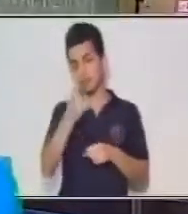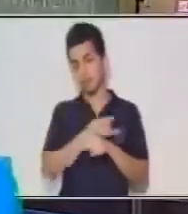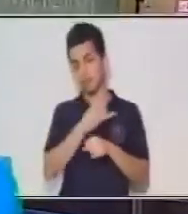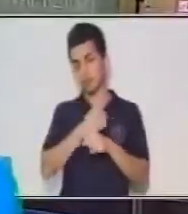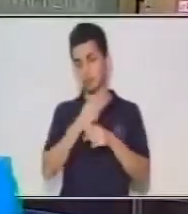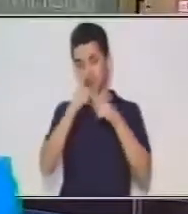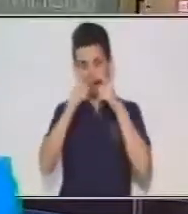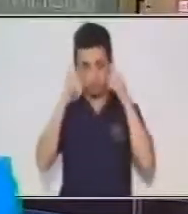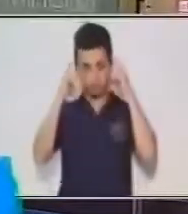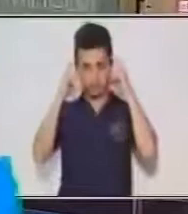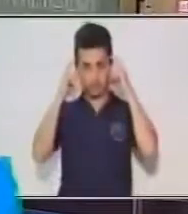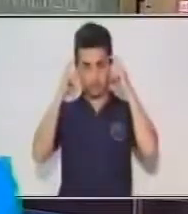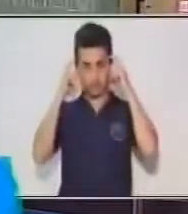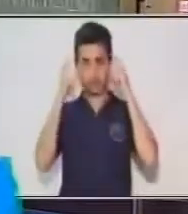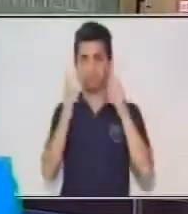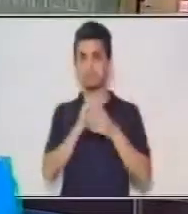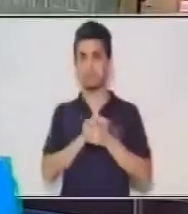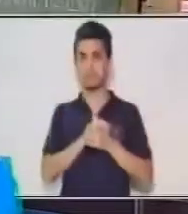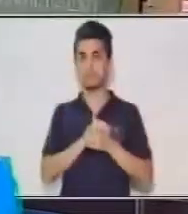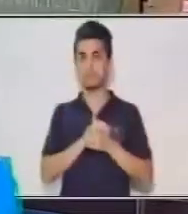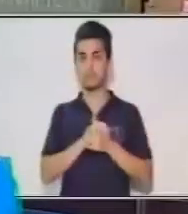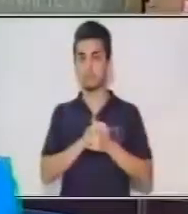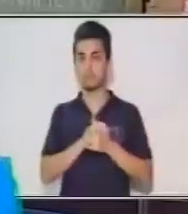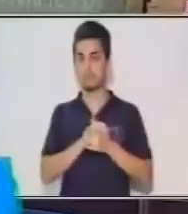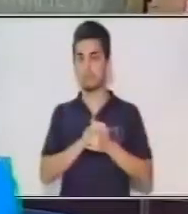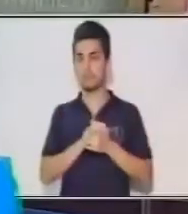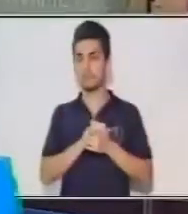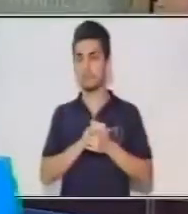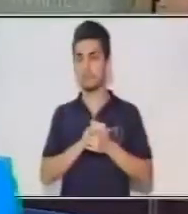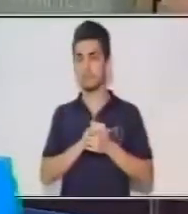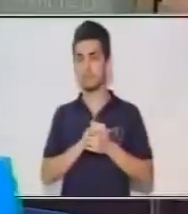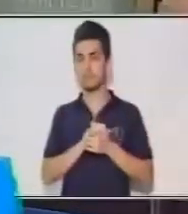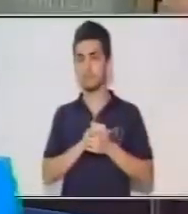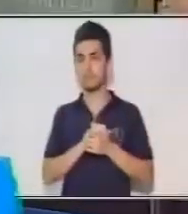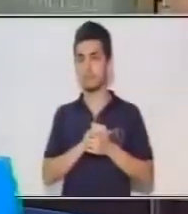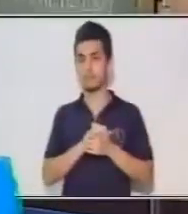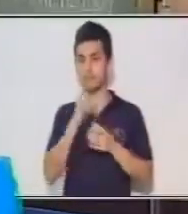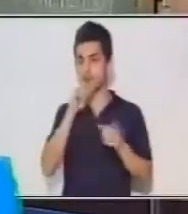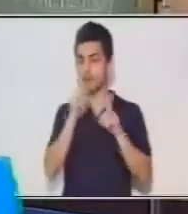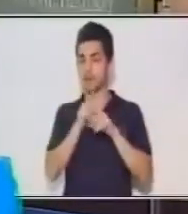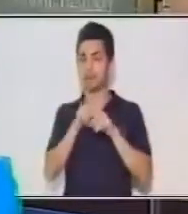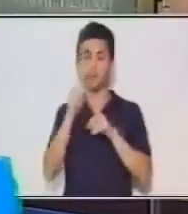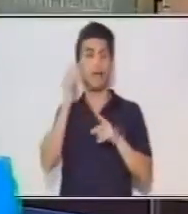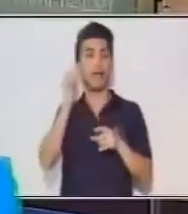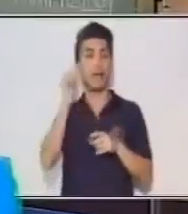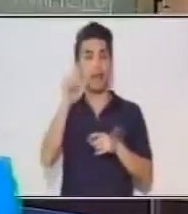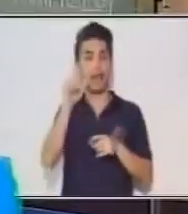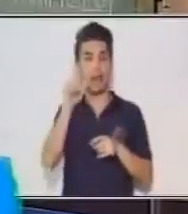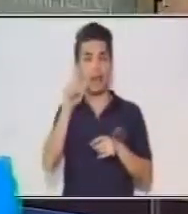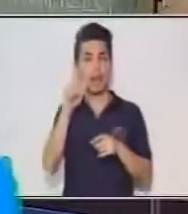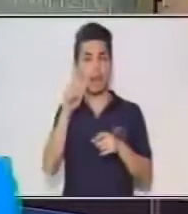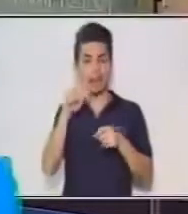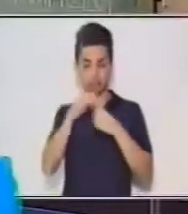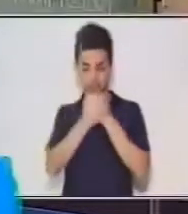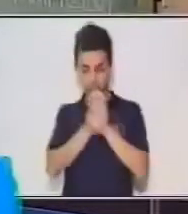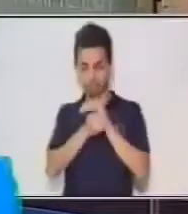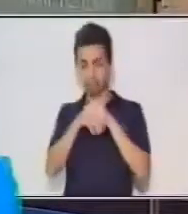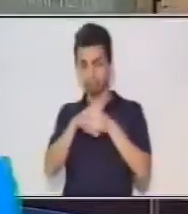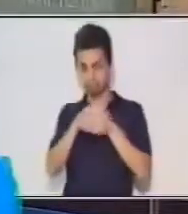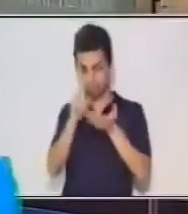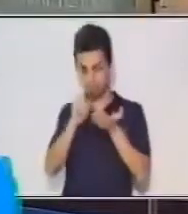utiliza tu mascarilla y tu gel antibacterial. Si estás en